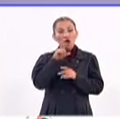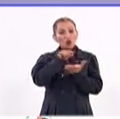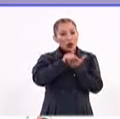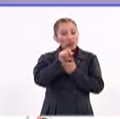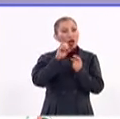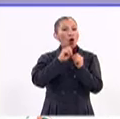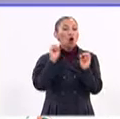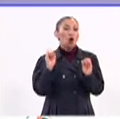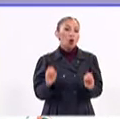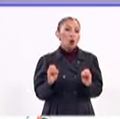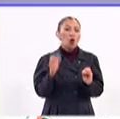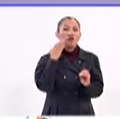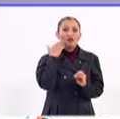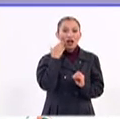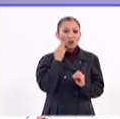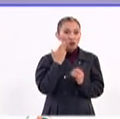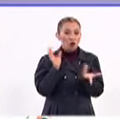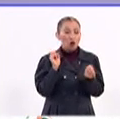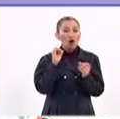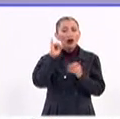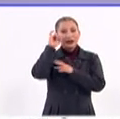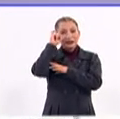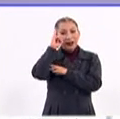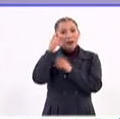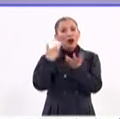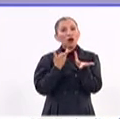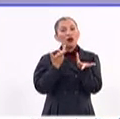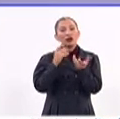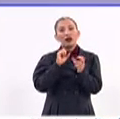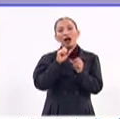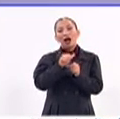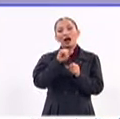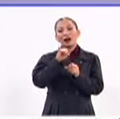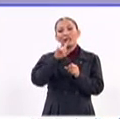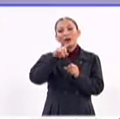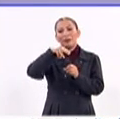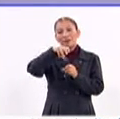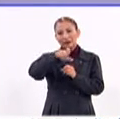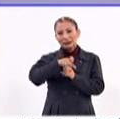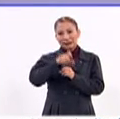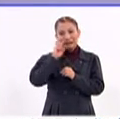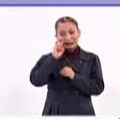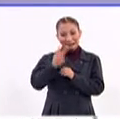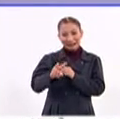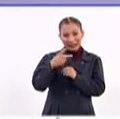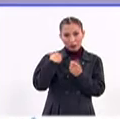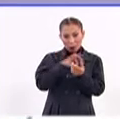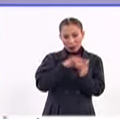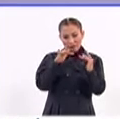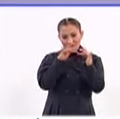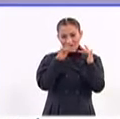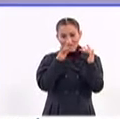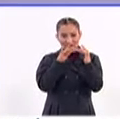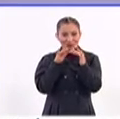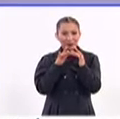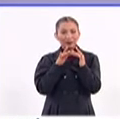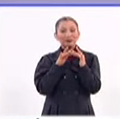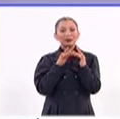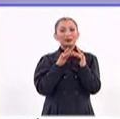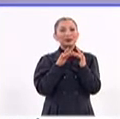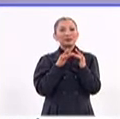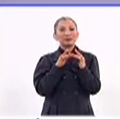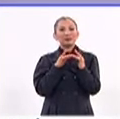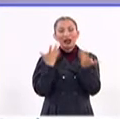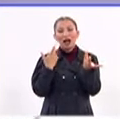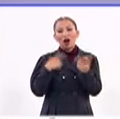Twitter, por Facebook, por Instagram, a través de la Agencia Informativa de Educación de México, ahí lo pueden ver, y también a través